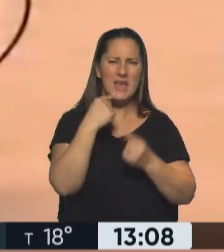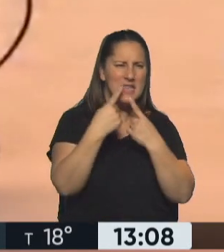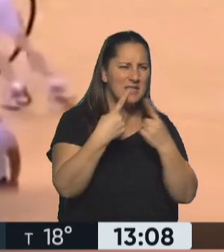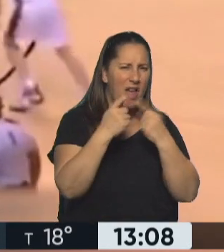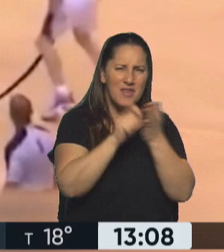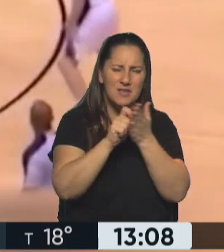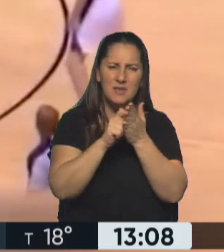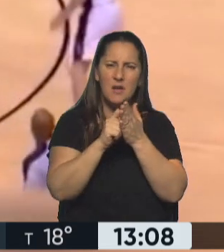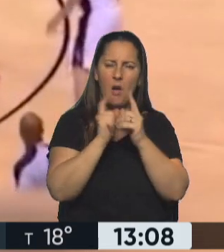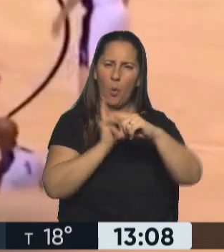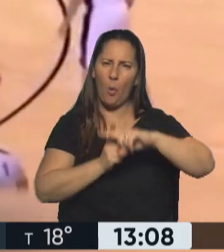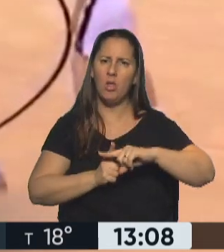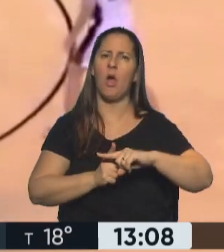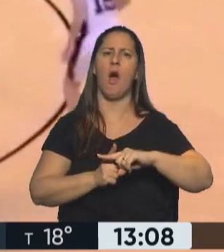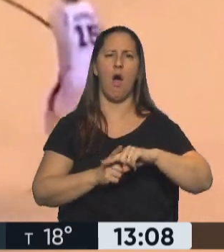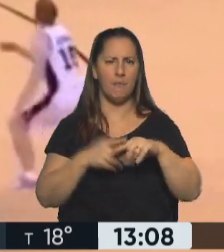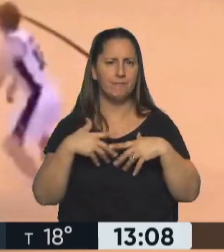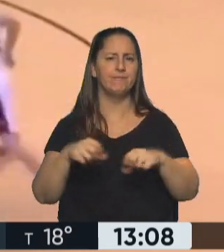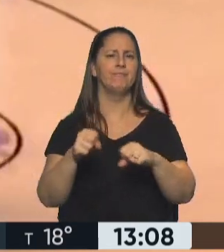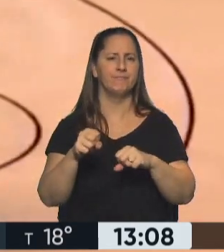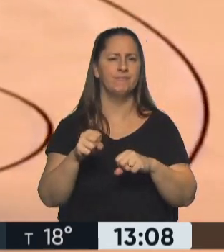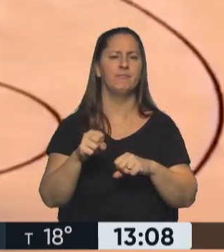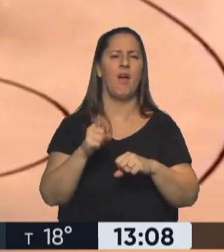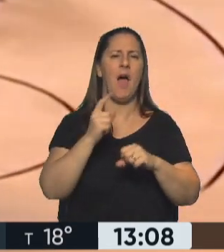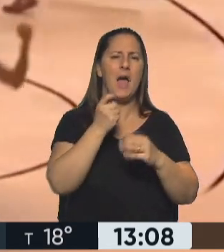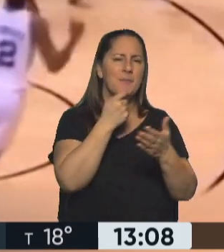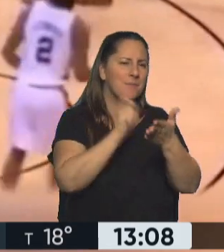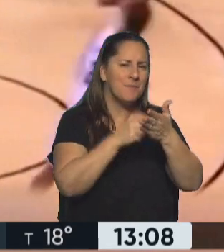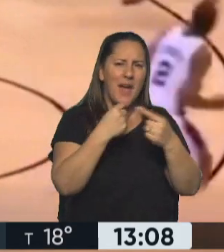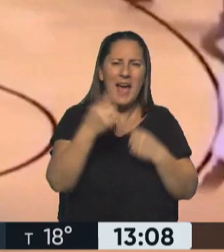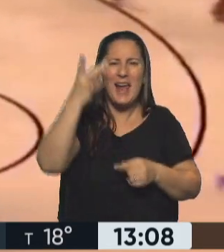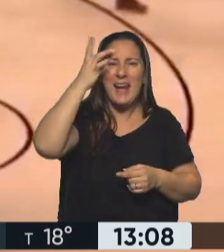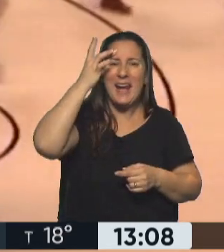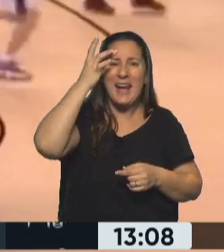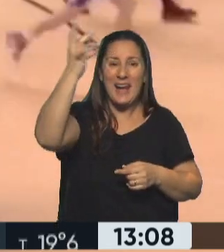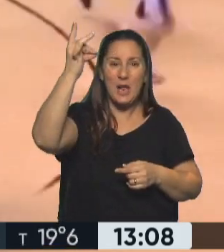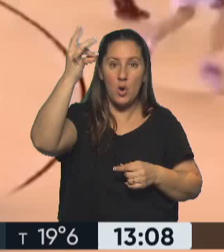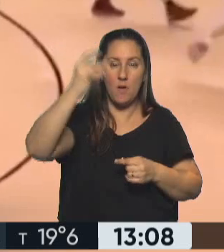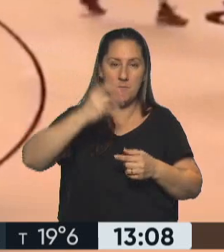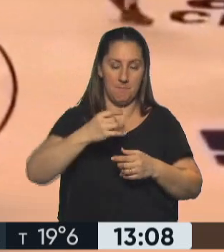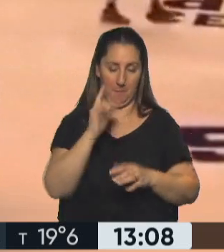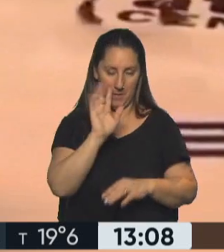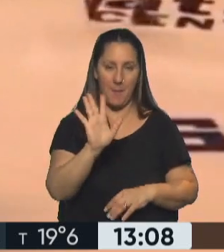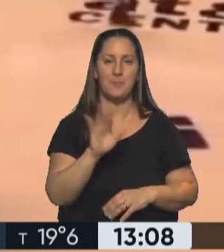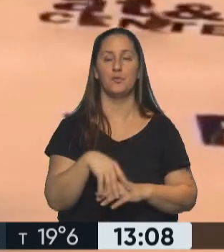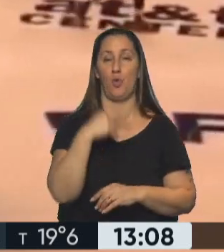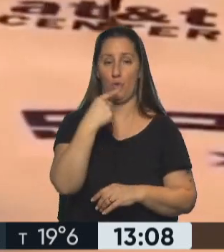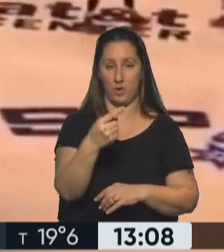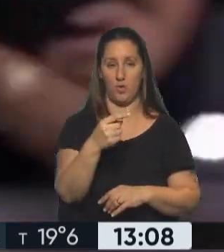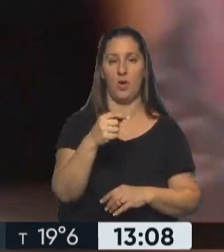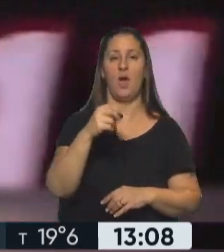NBA y claro, y encontraron una estadística, un récord que lo hace cada vez más grande. A ver, yo te digo,